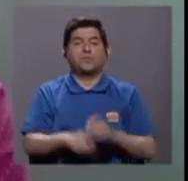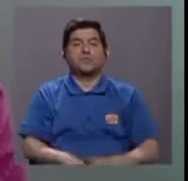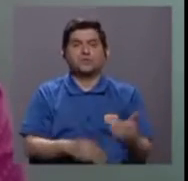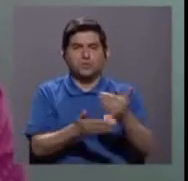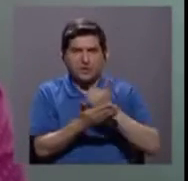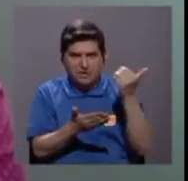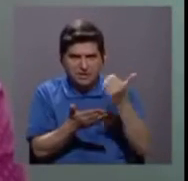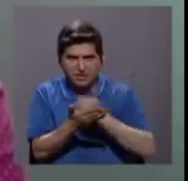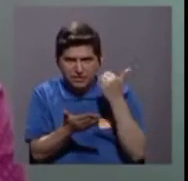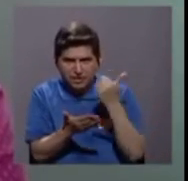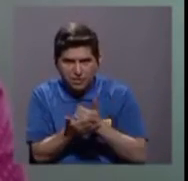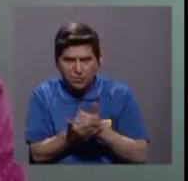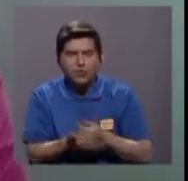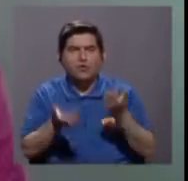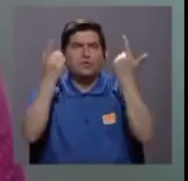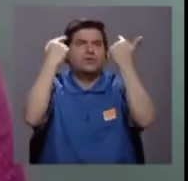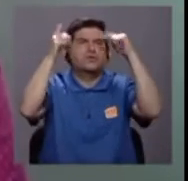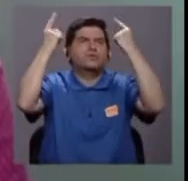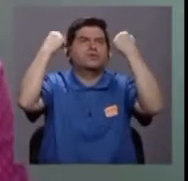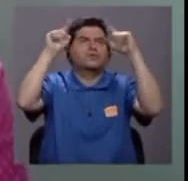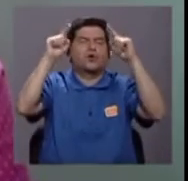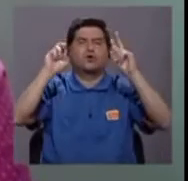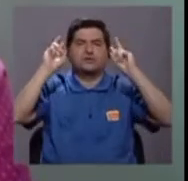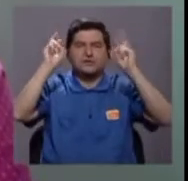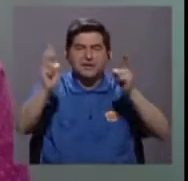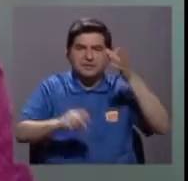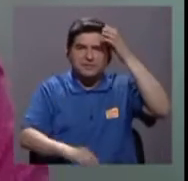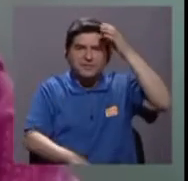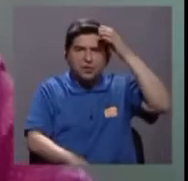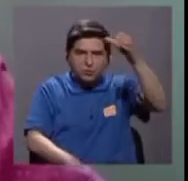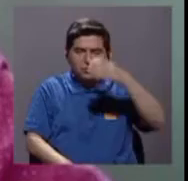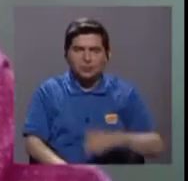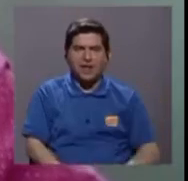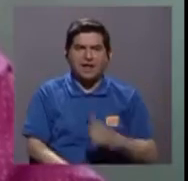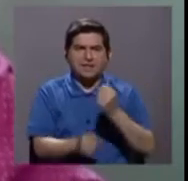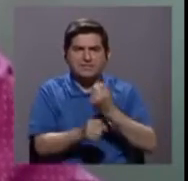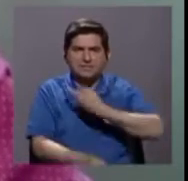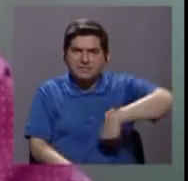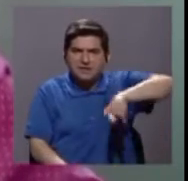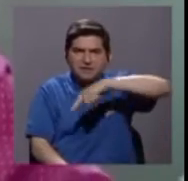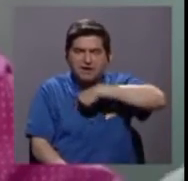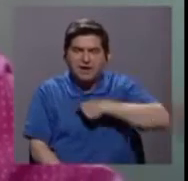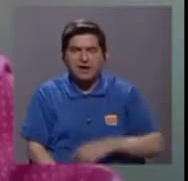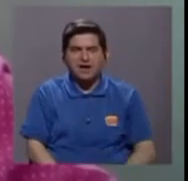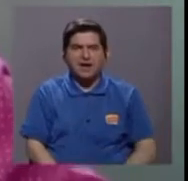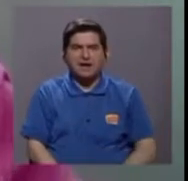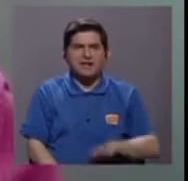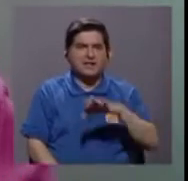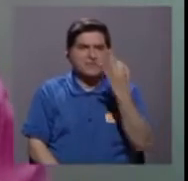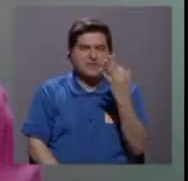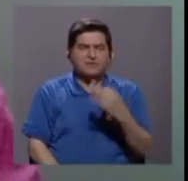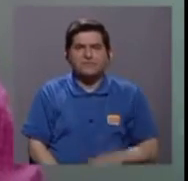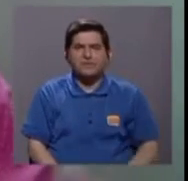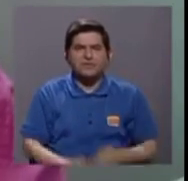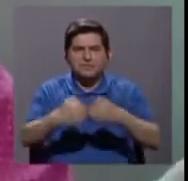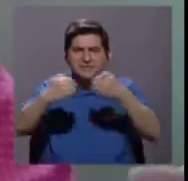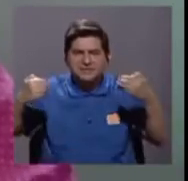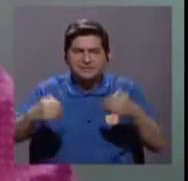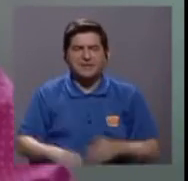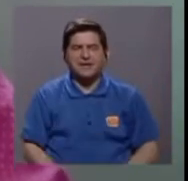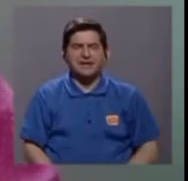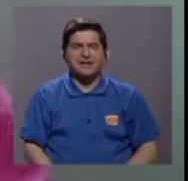grandes oportunidades de eficiencia. Este es un tema cultural. Hemos trabajado como silos, Hacienda, el Banco Central,